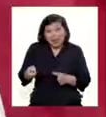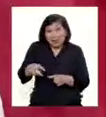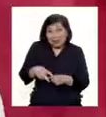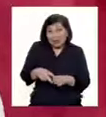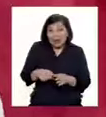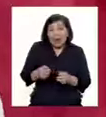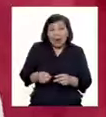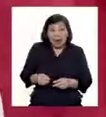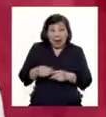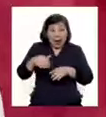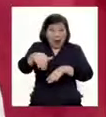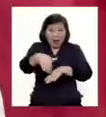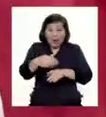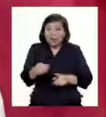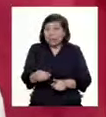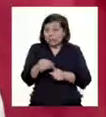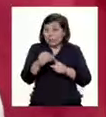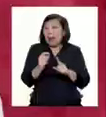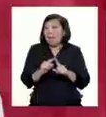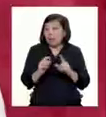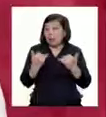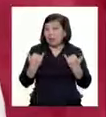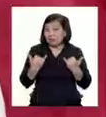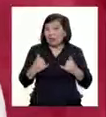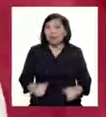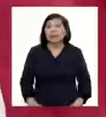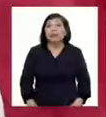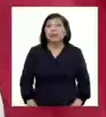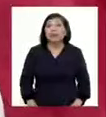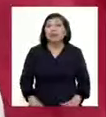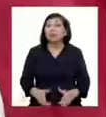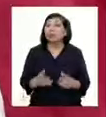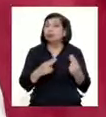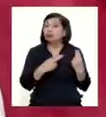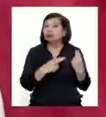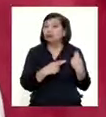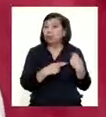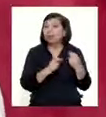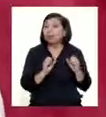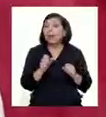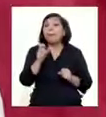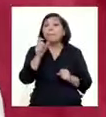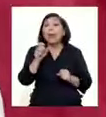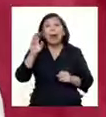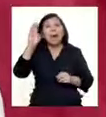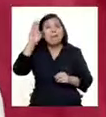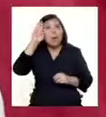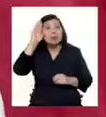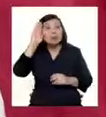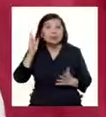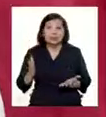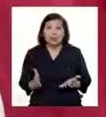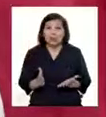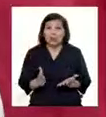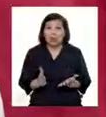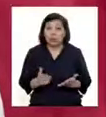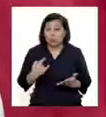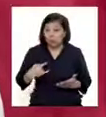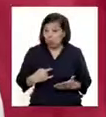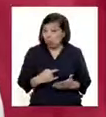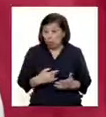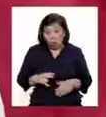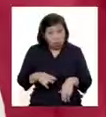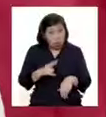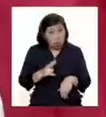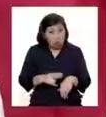a las vías principales. Pero adicionalmente a ello, y es parte del compromiso, personal de la Policía Nacional, uniformado y de